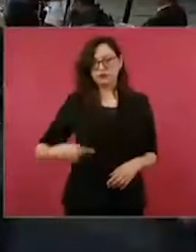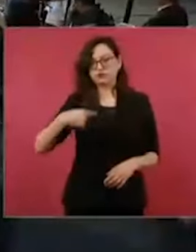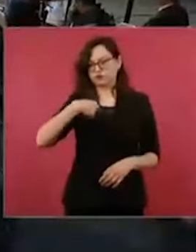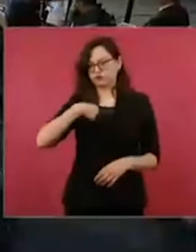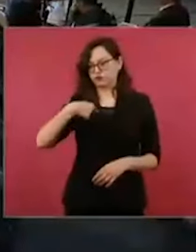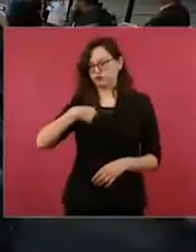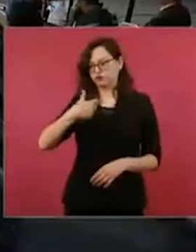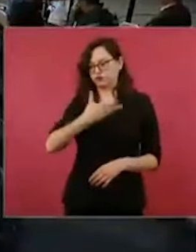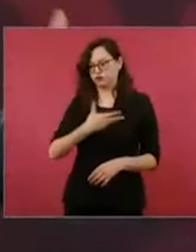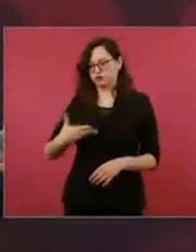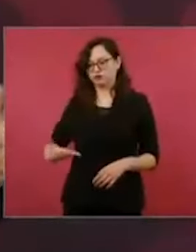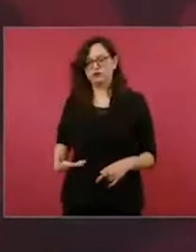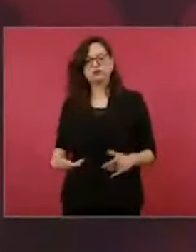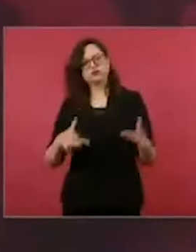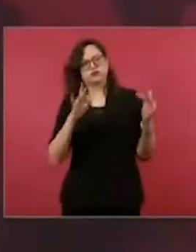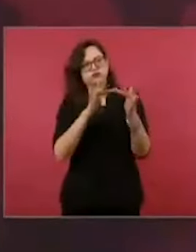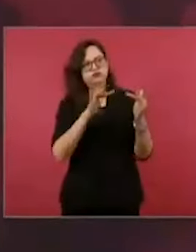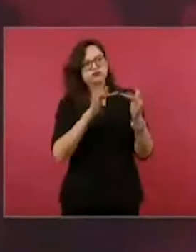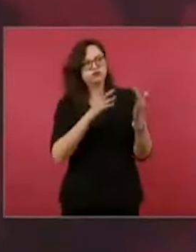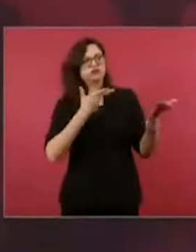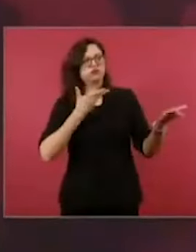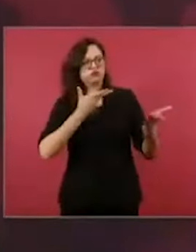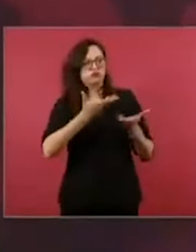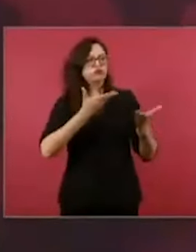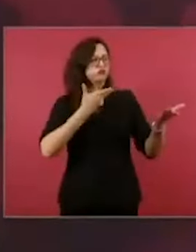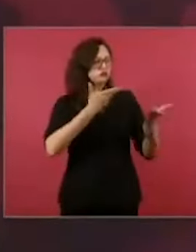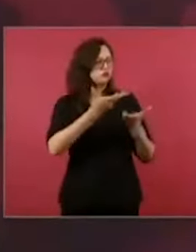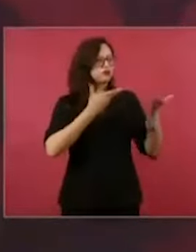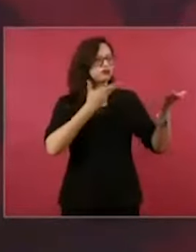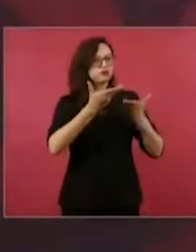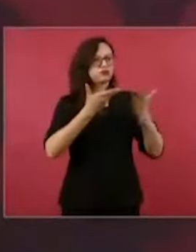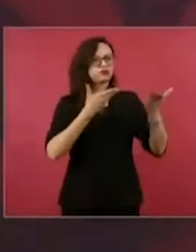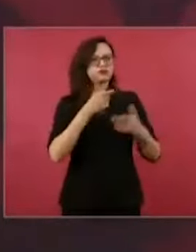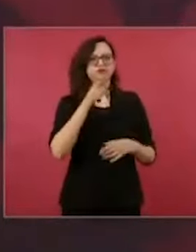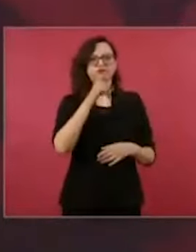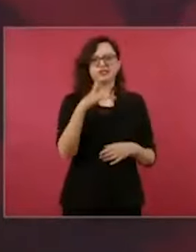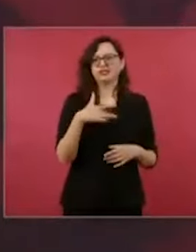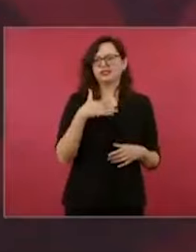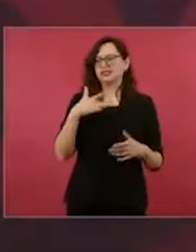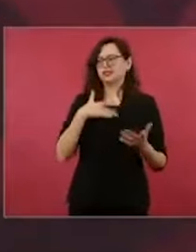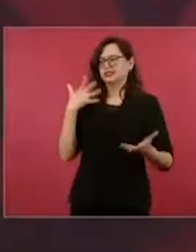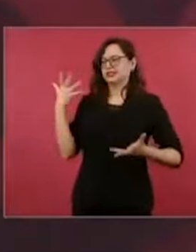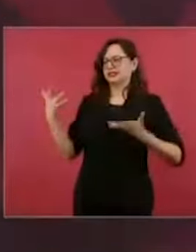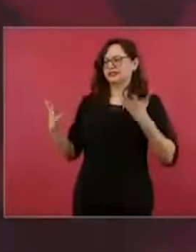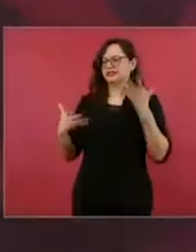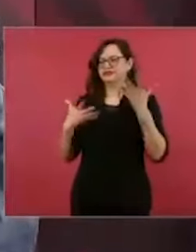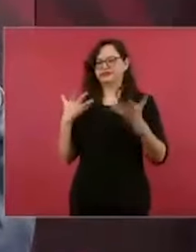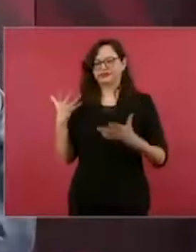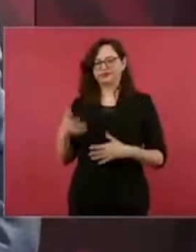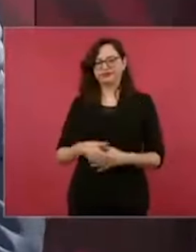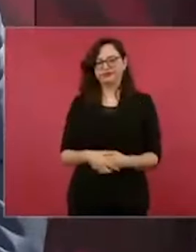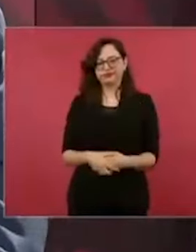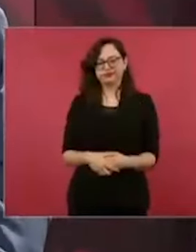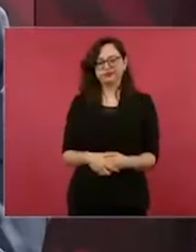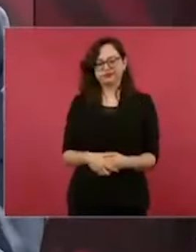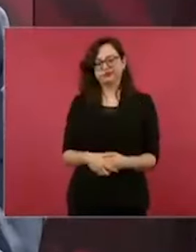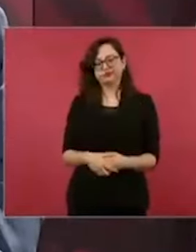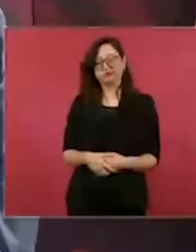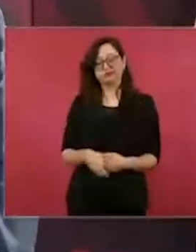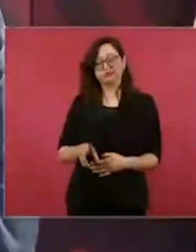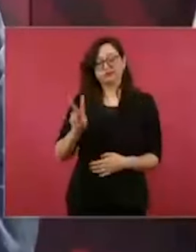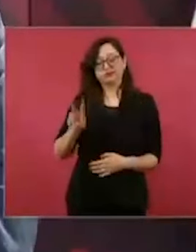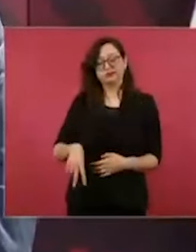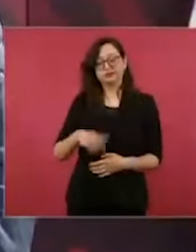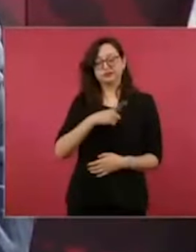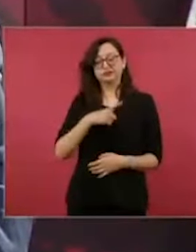tema de campaña política y no una acción de gobierno con gerando también se habló del tema de la guardería ABC luego de que el día